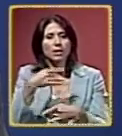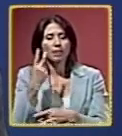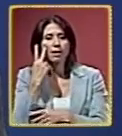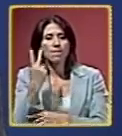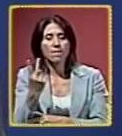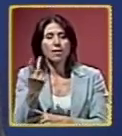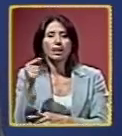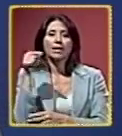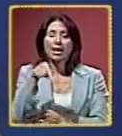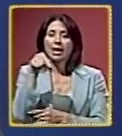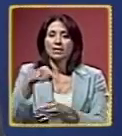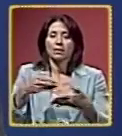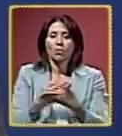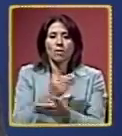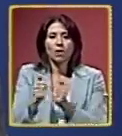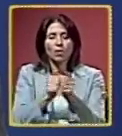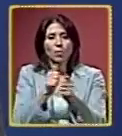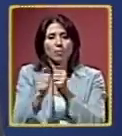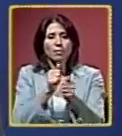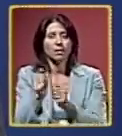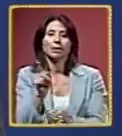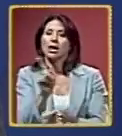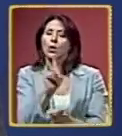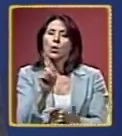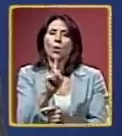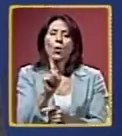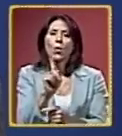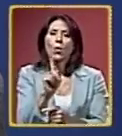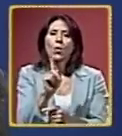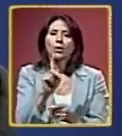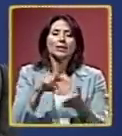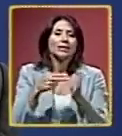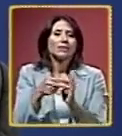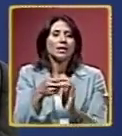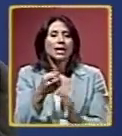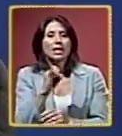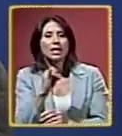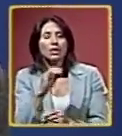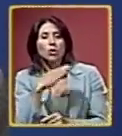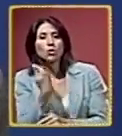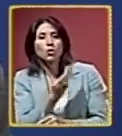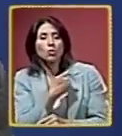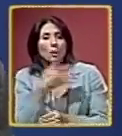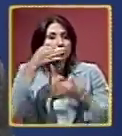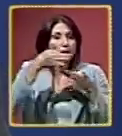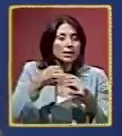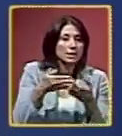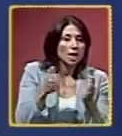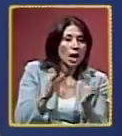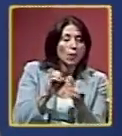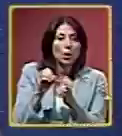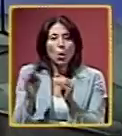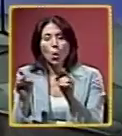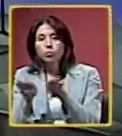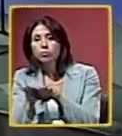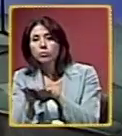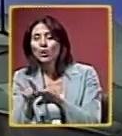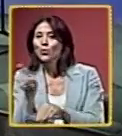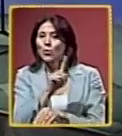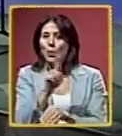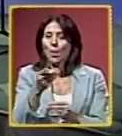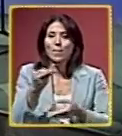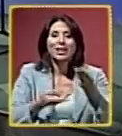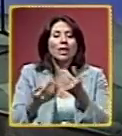que esta nueva competencia no es que si nosotros vamos a decidir que se abra o no. Los mercados ya se abrieron, ya